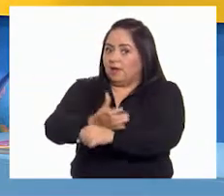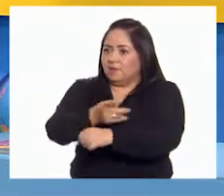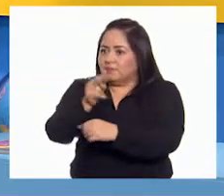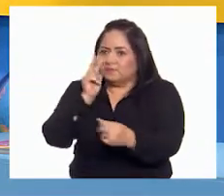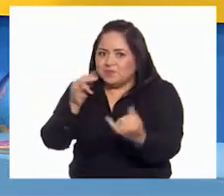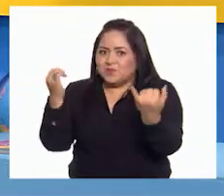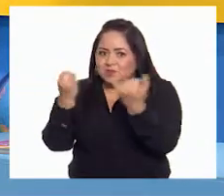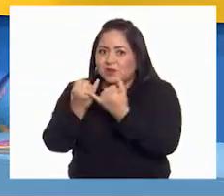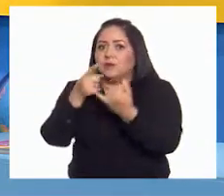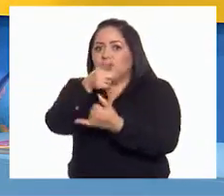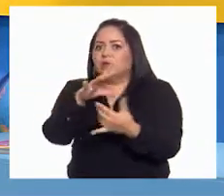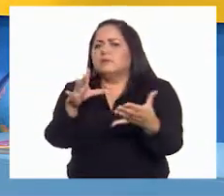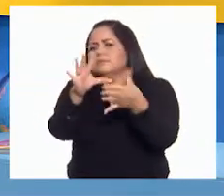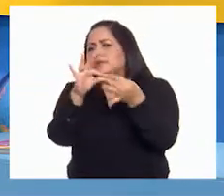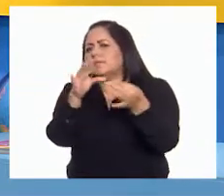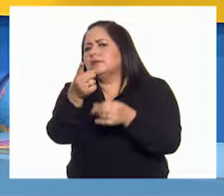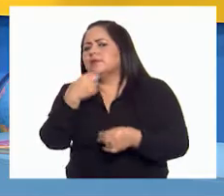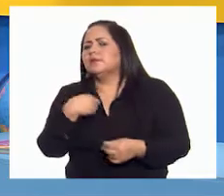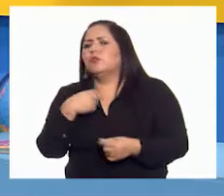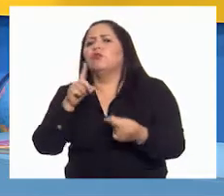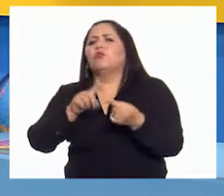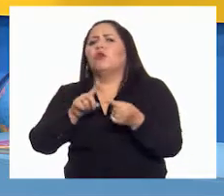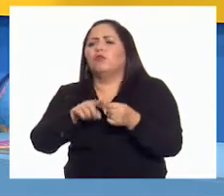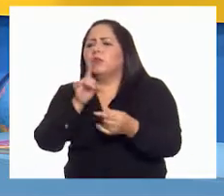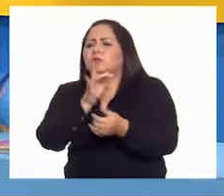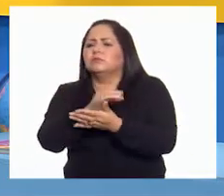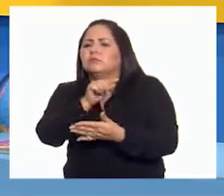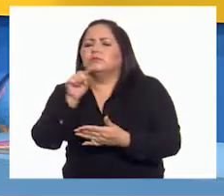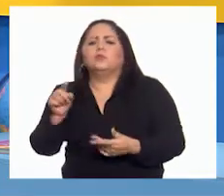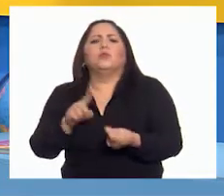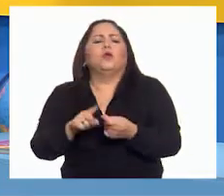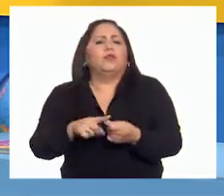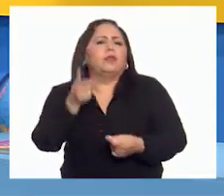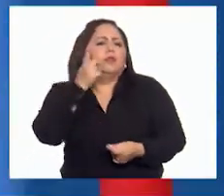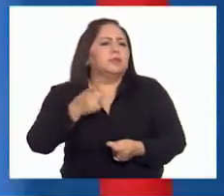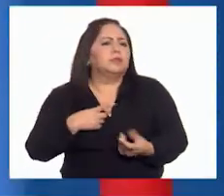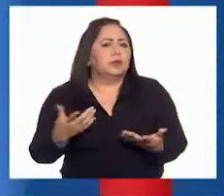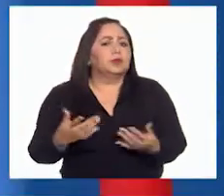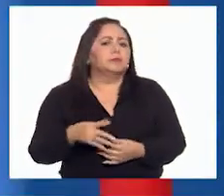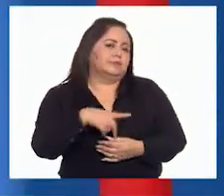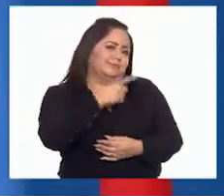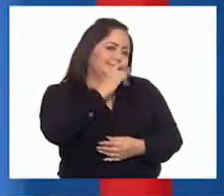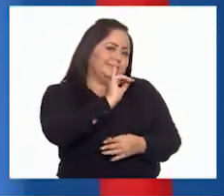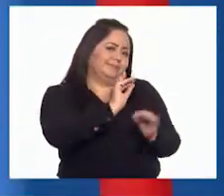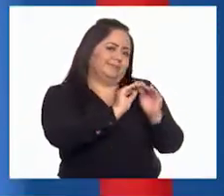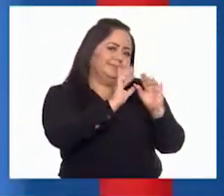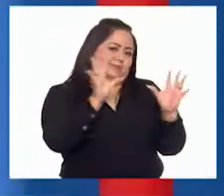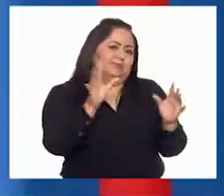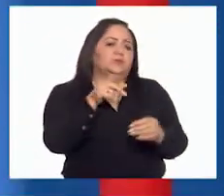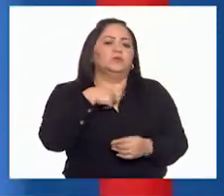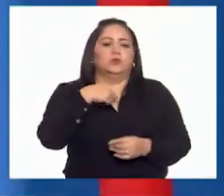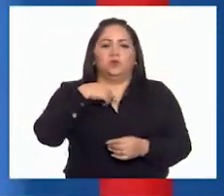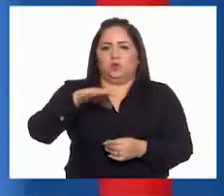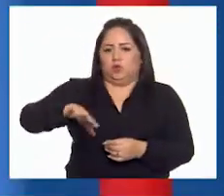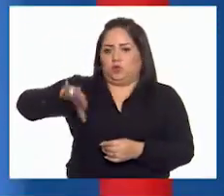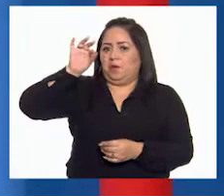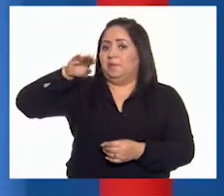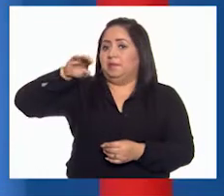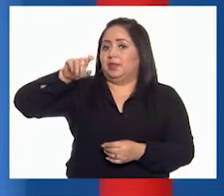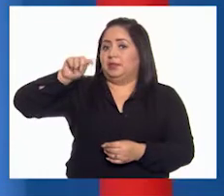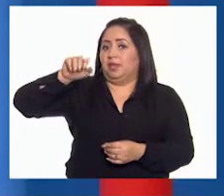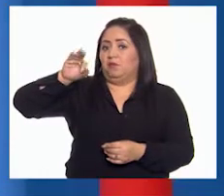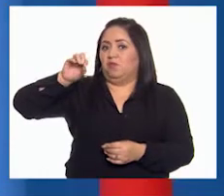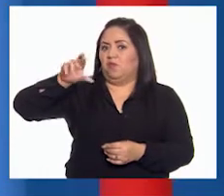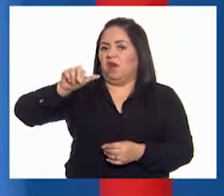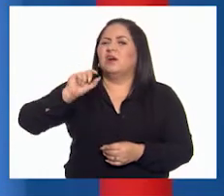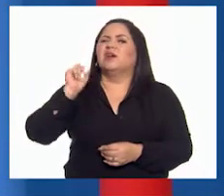ejercicio. Explícame en dónde las identificas, por favor, María. Claro, Gaby. Encuentro una metáfora cuando